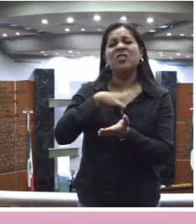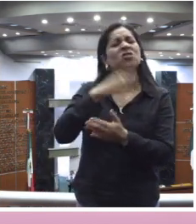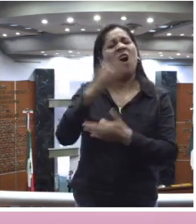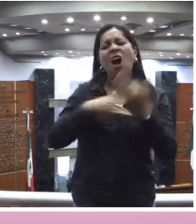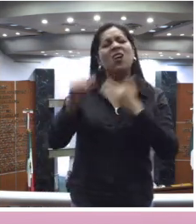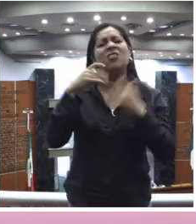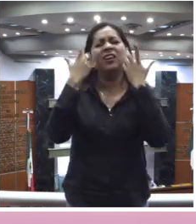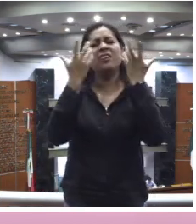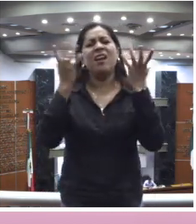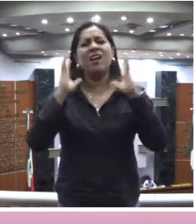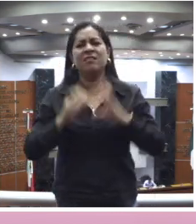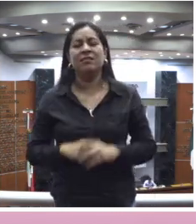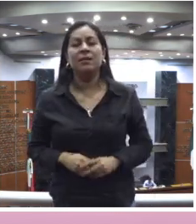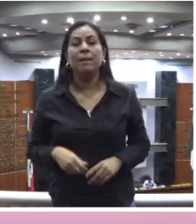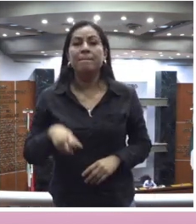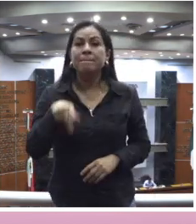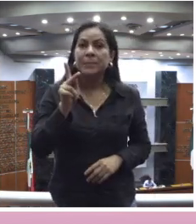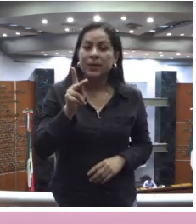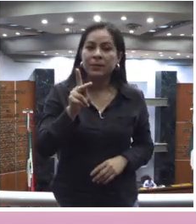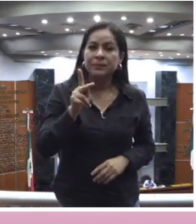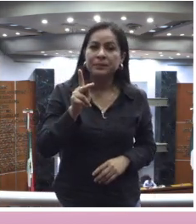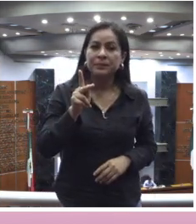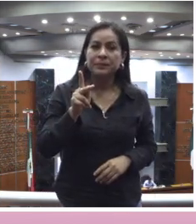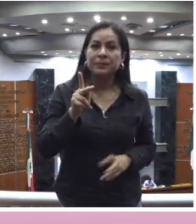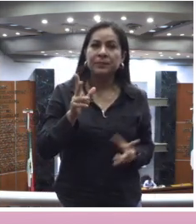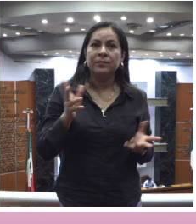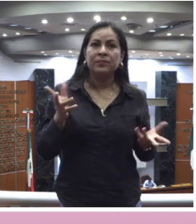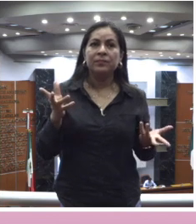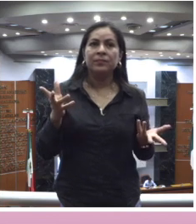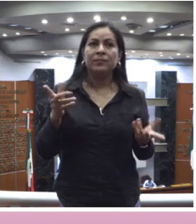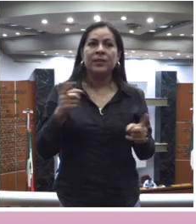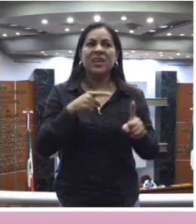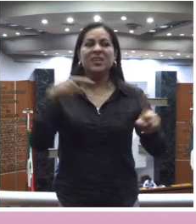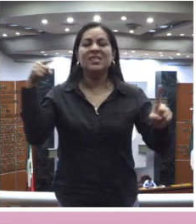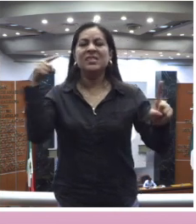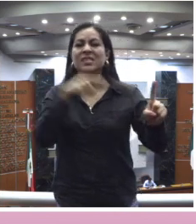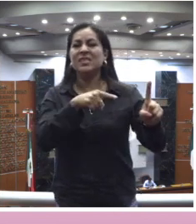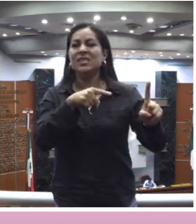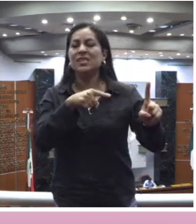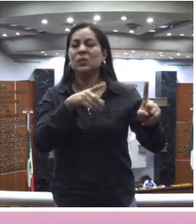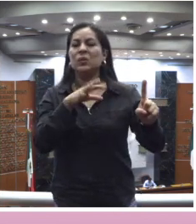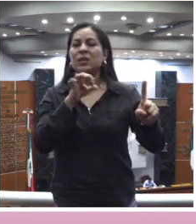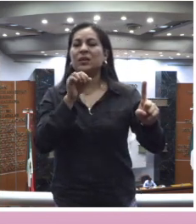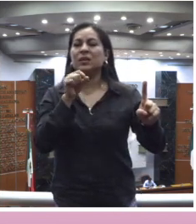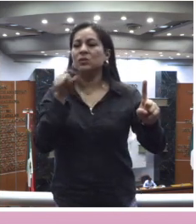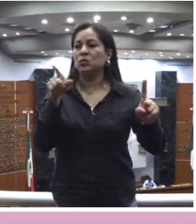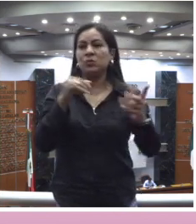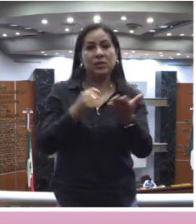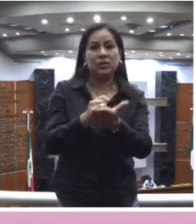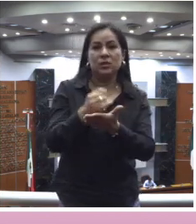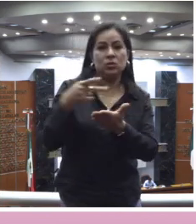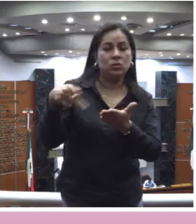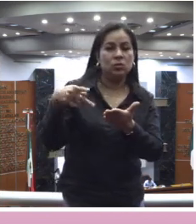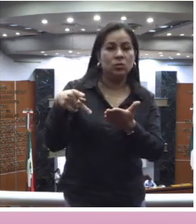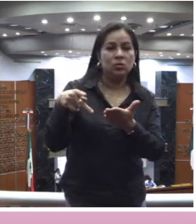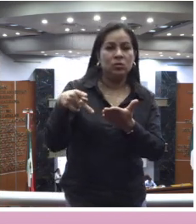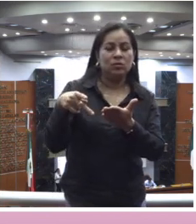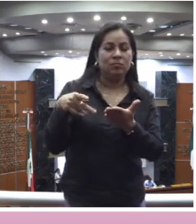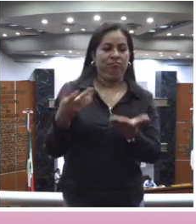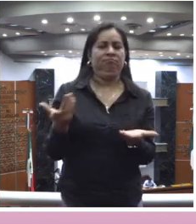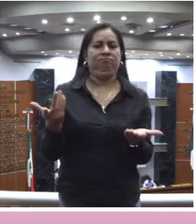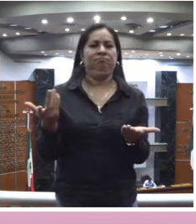quieran, pero evidentemente en el sentido de su sentencia no